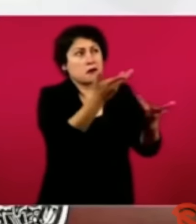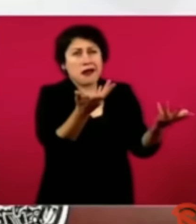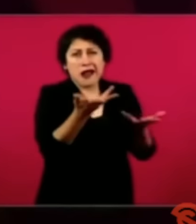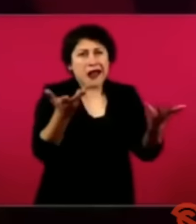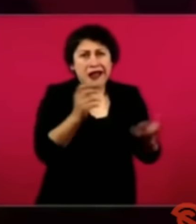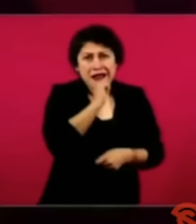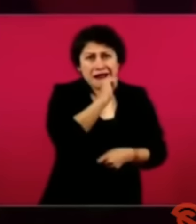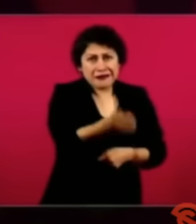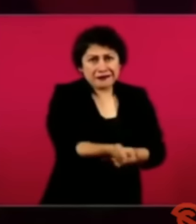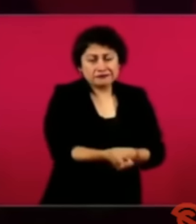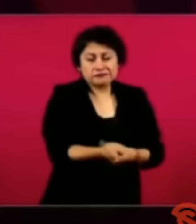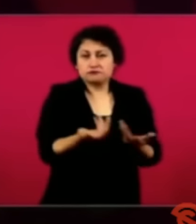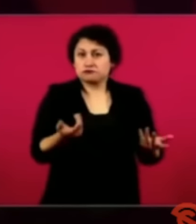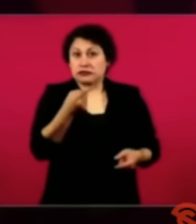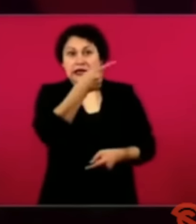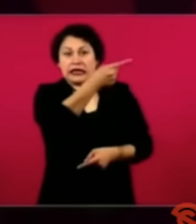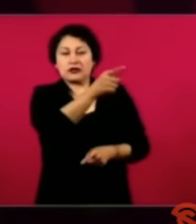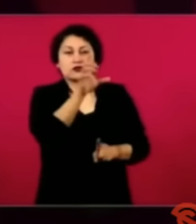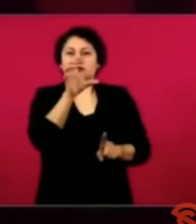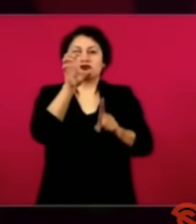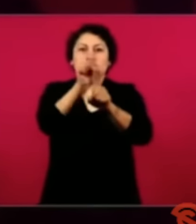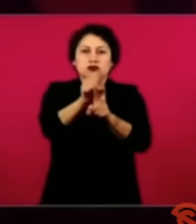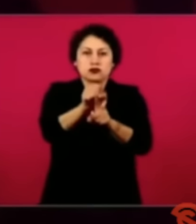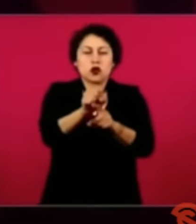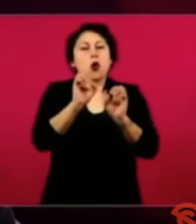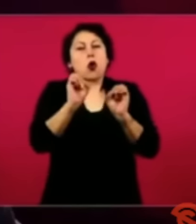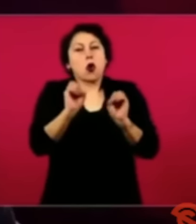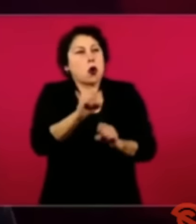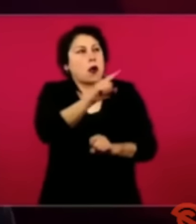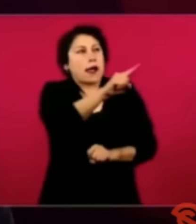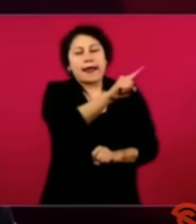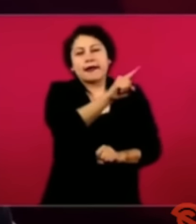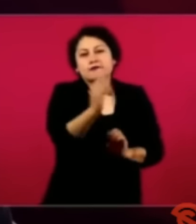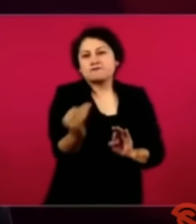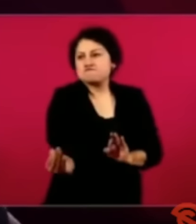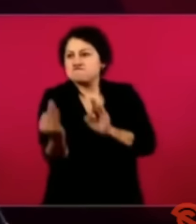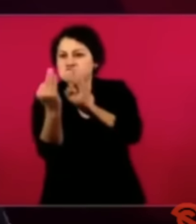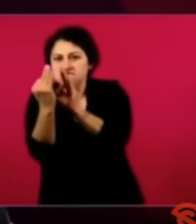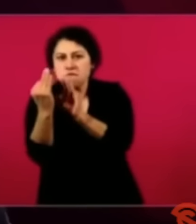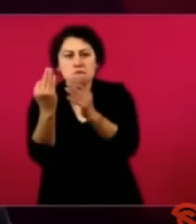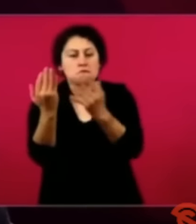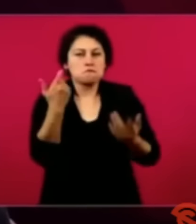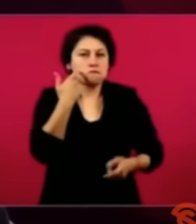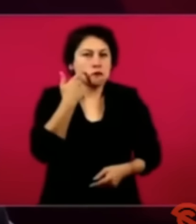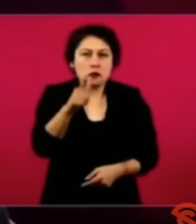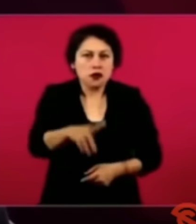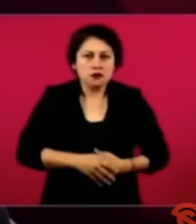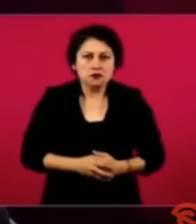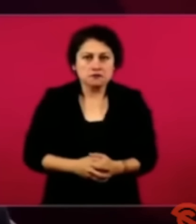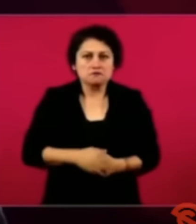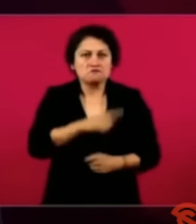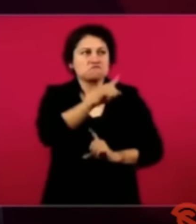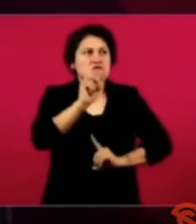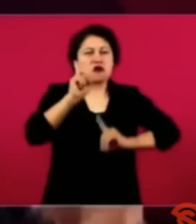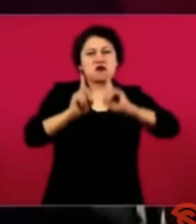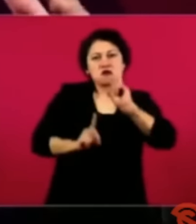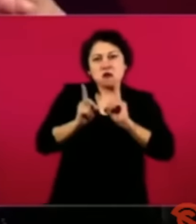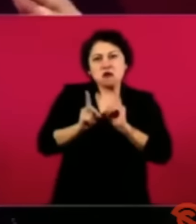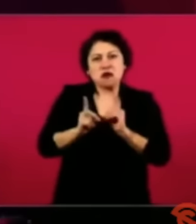logrado o no han querido decirle a sus audiencias de qué lado de la mesa están. A pesar